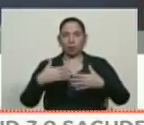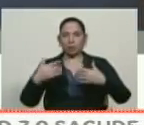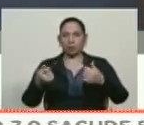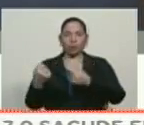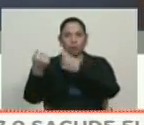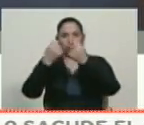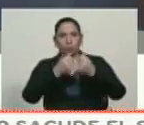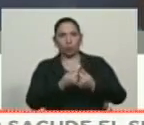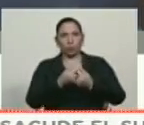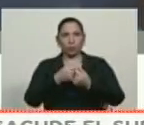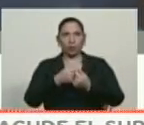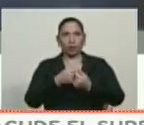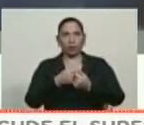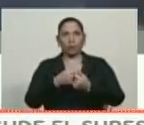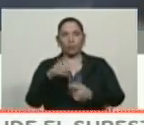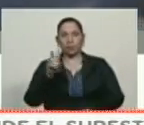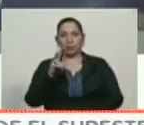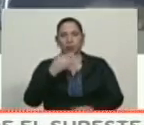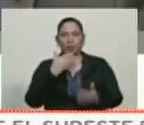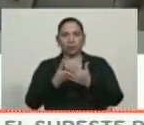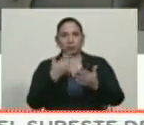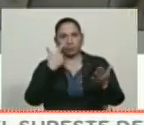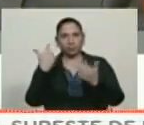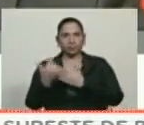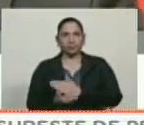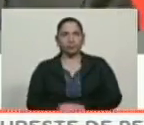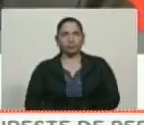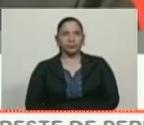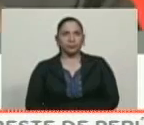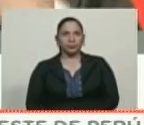financiera de Venezuela? Gracias.